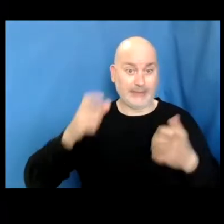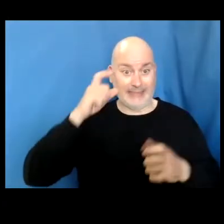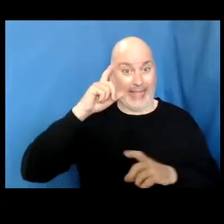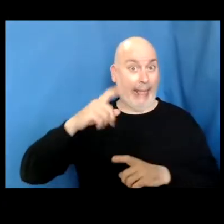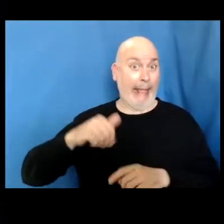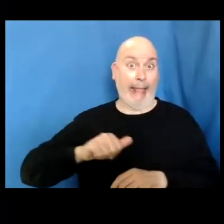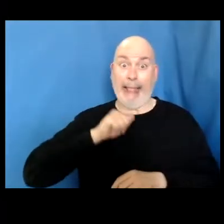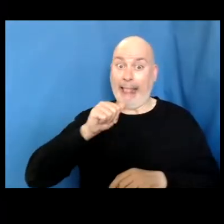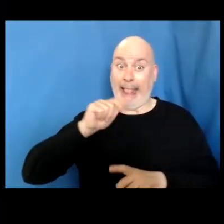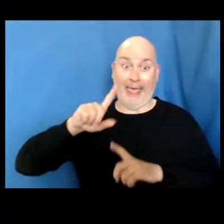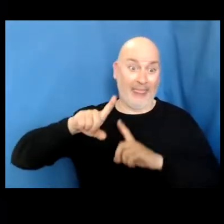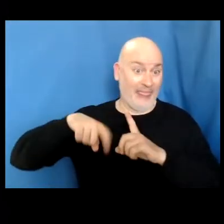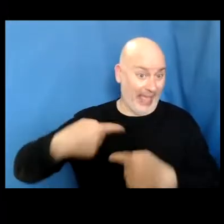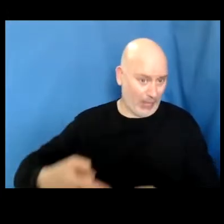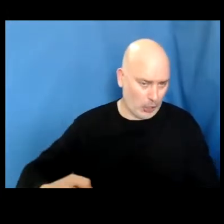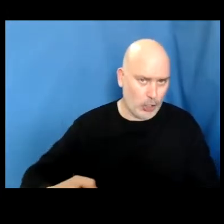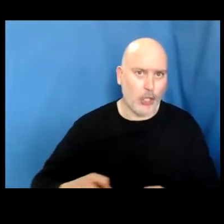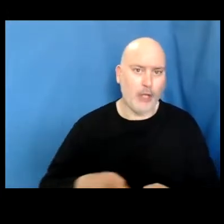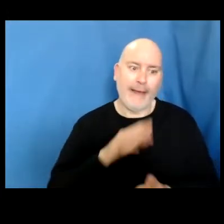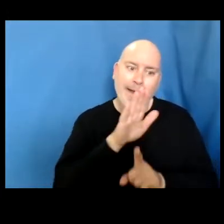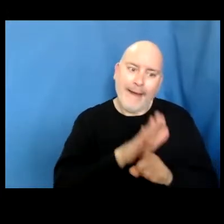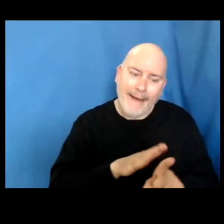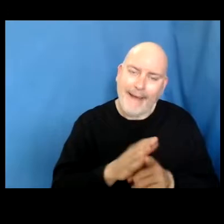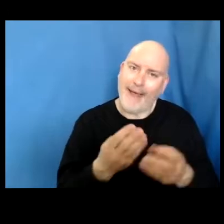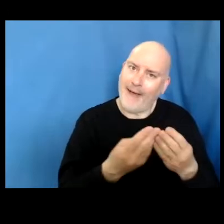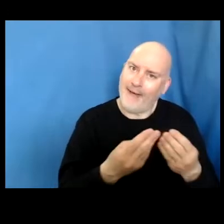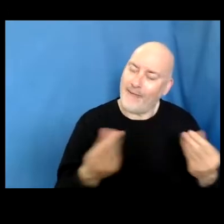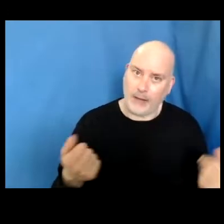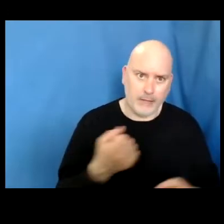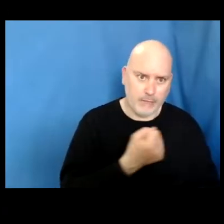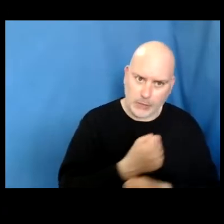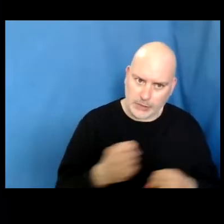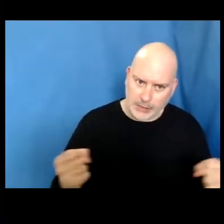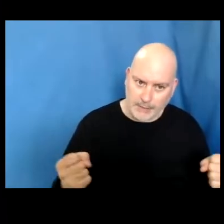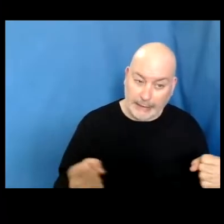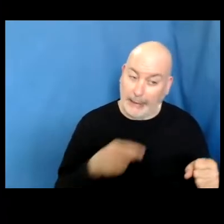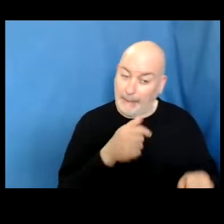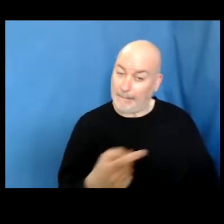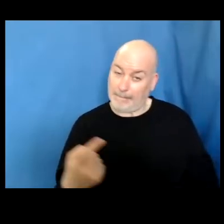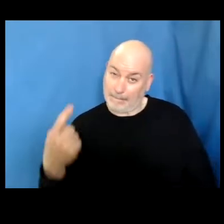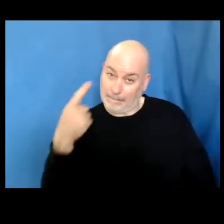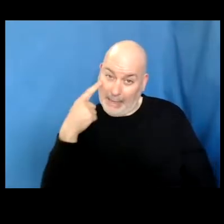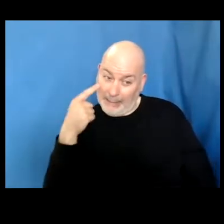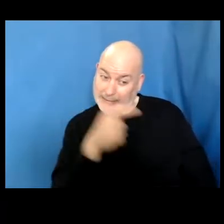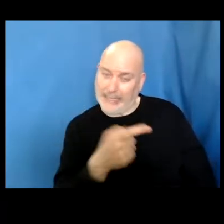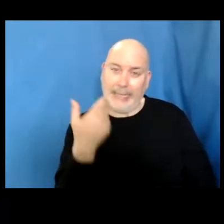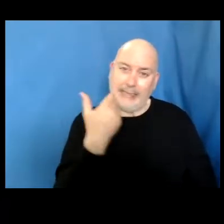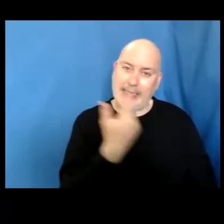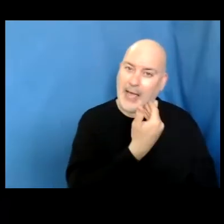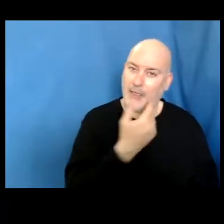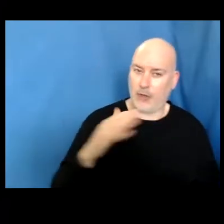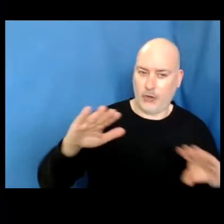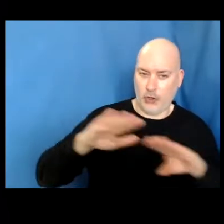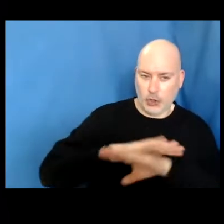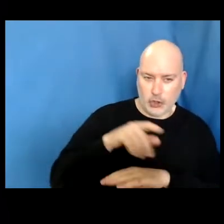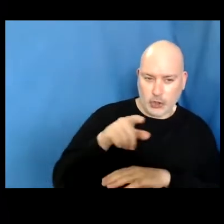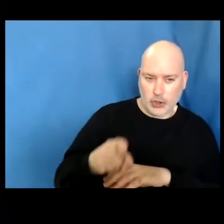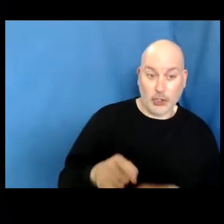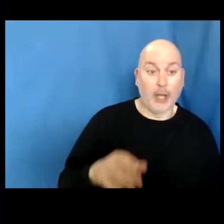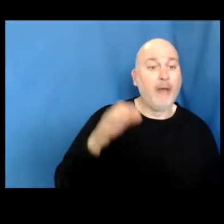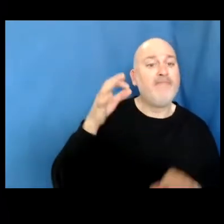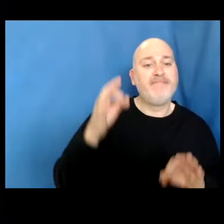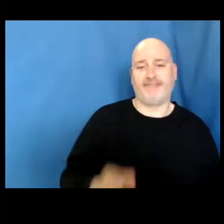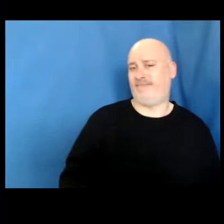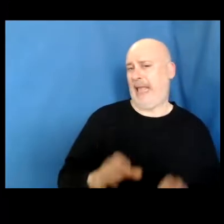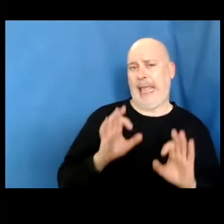diario, que son inconsolables, que aparecen por las tardes y por las noches y que se considera una variante normal